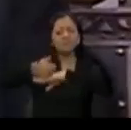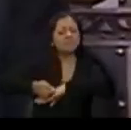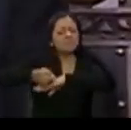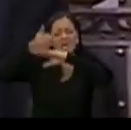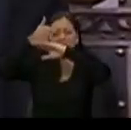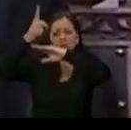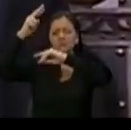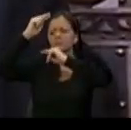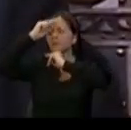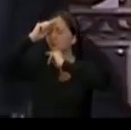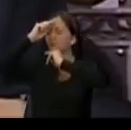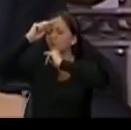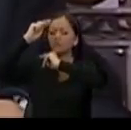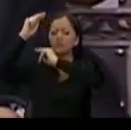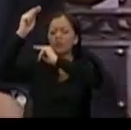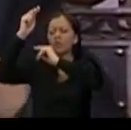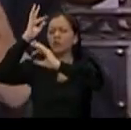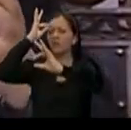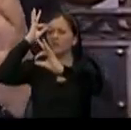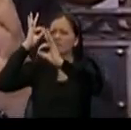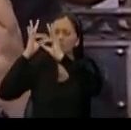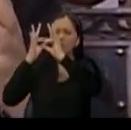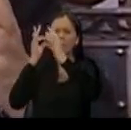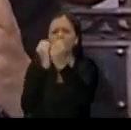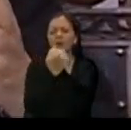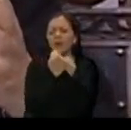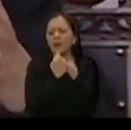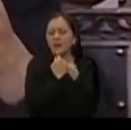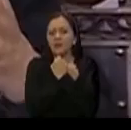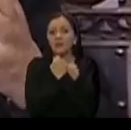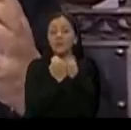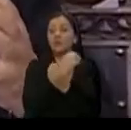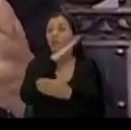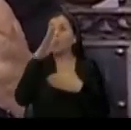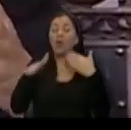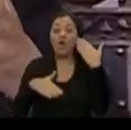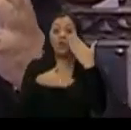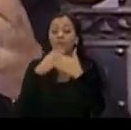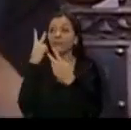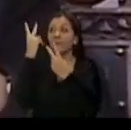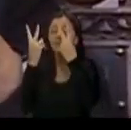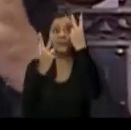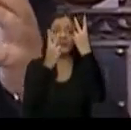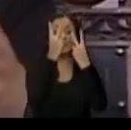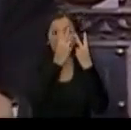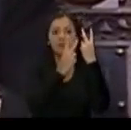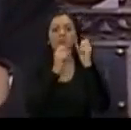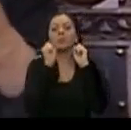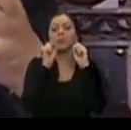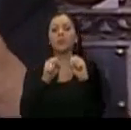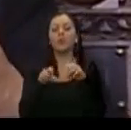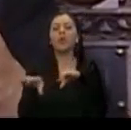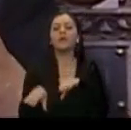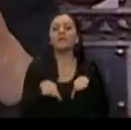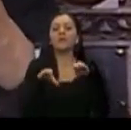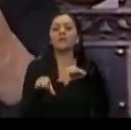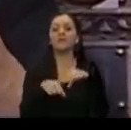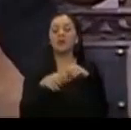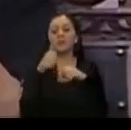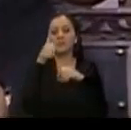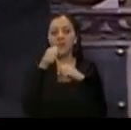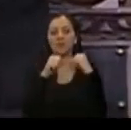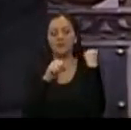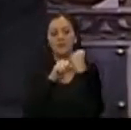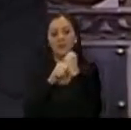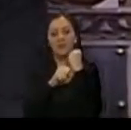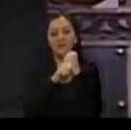cariño. Alrededor de la visita vamos construyendo una serie de actividades y trabajos